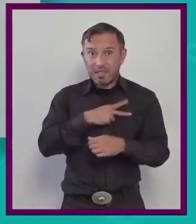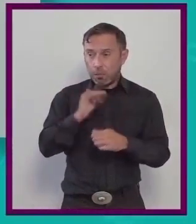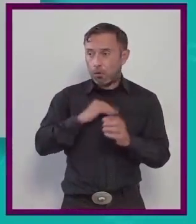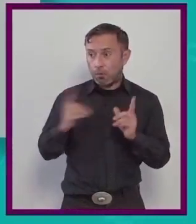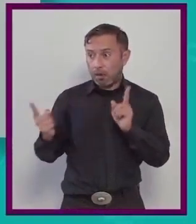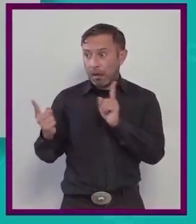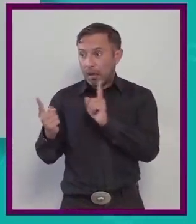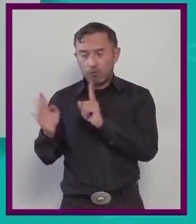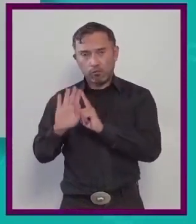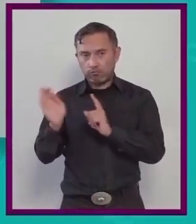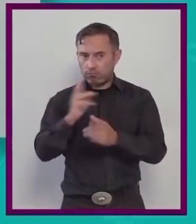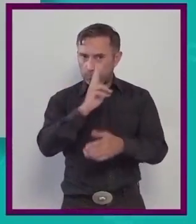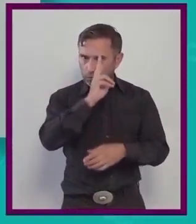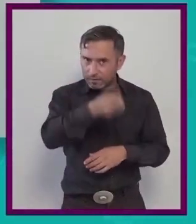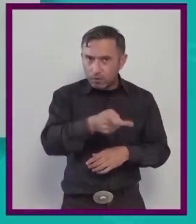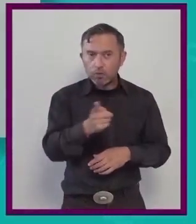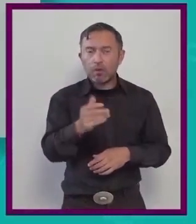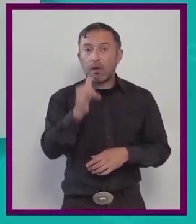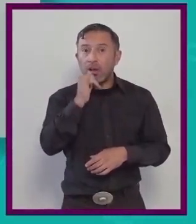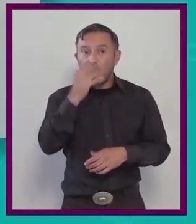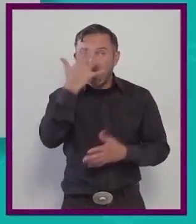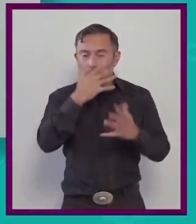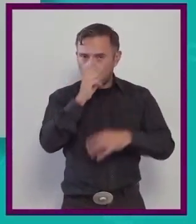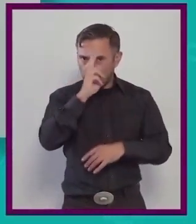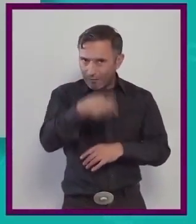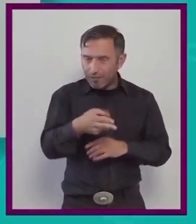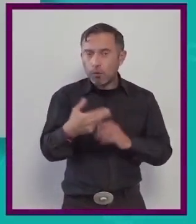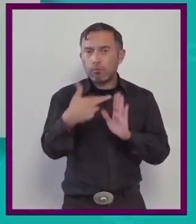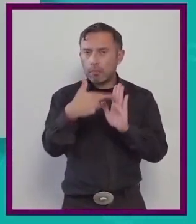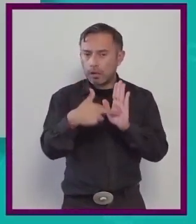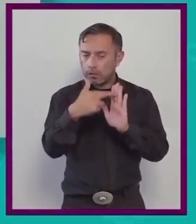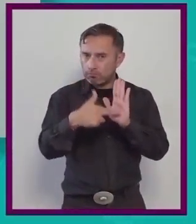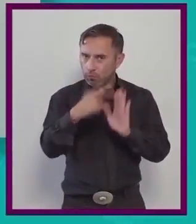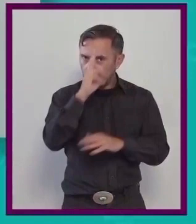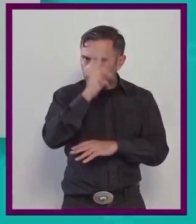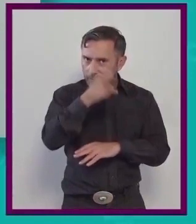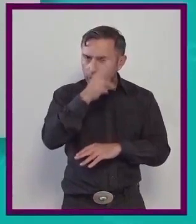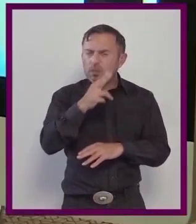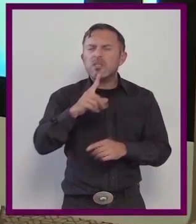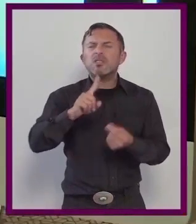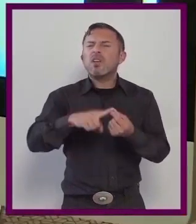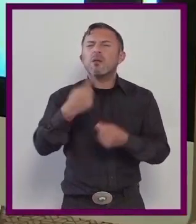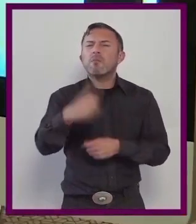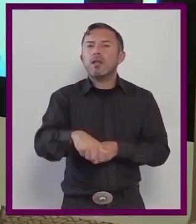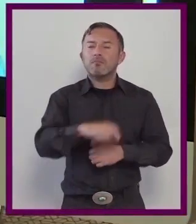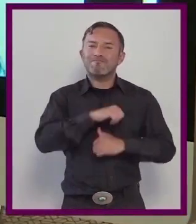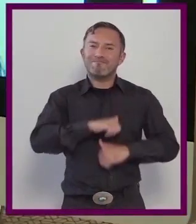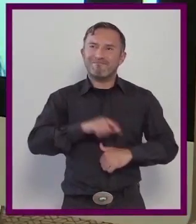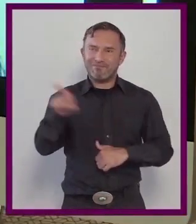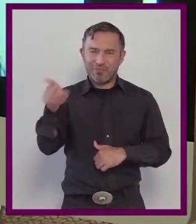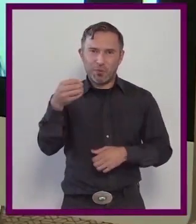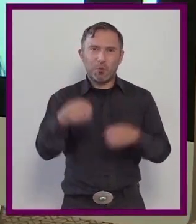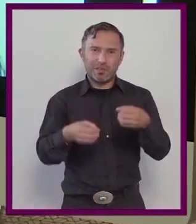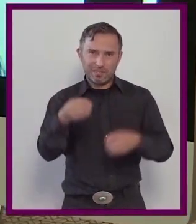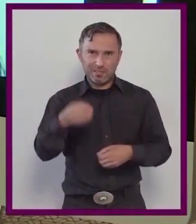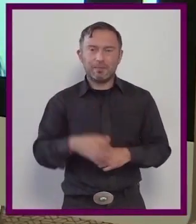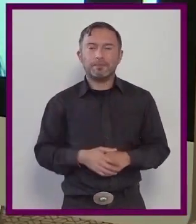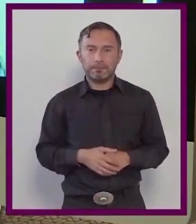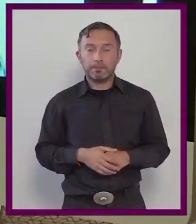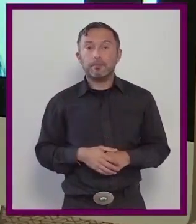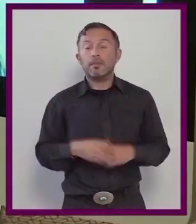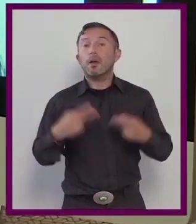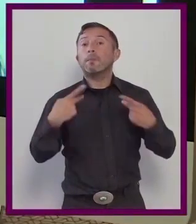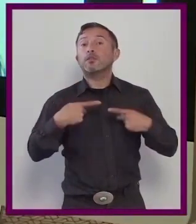no tome bebidas embriagantes. Esas condiciones las va a imponer el juez y va a decir a